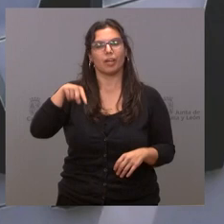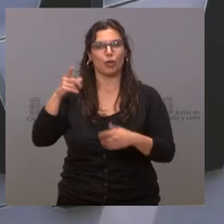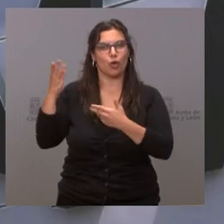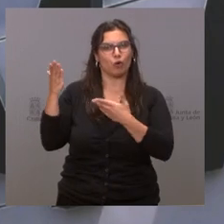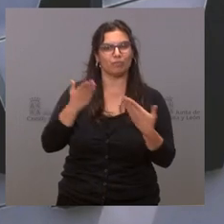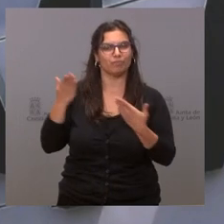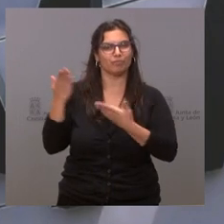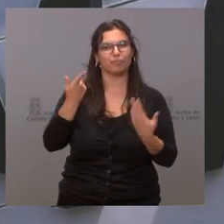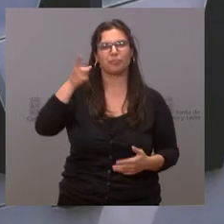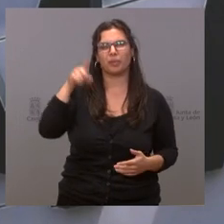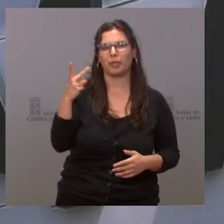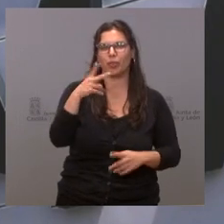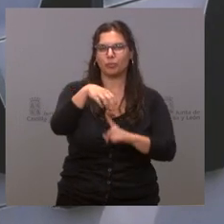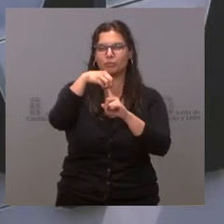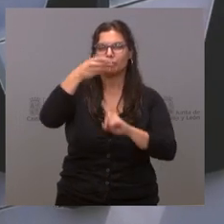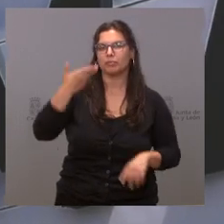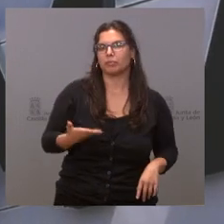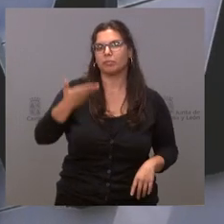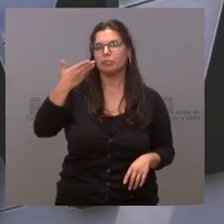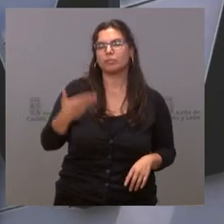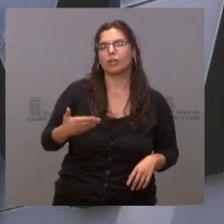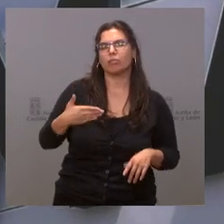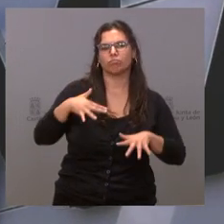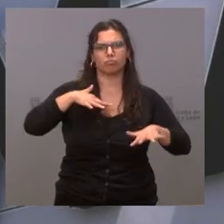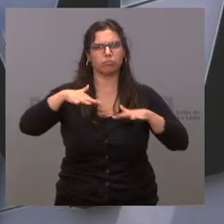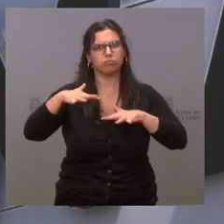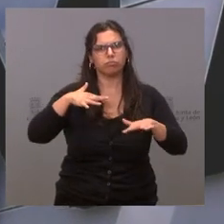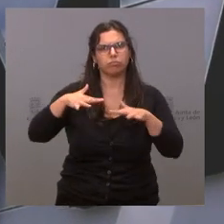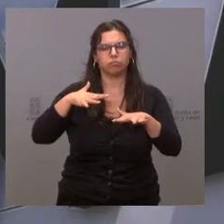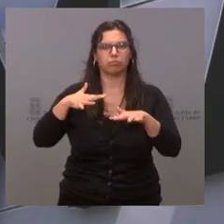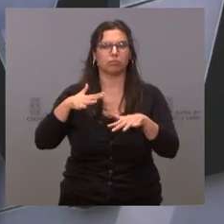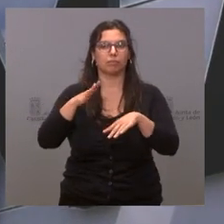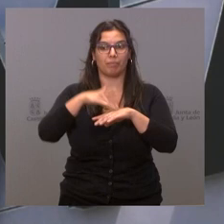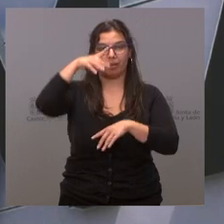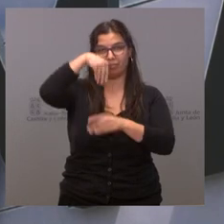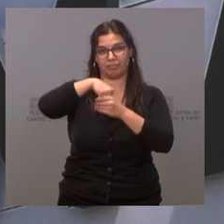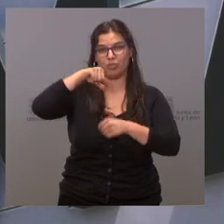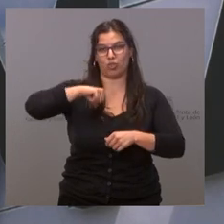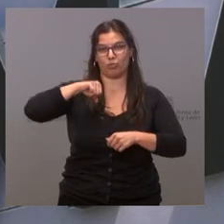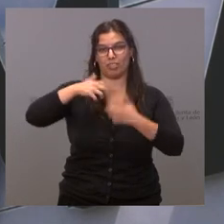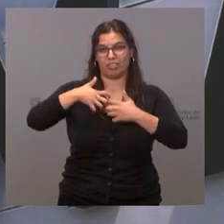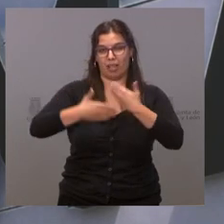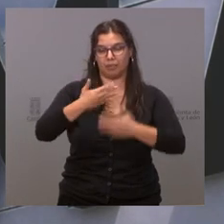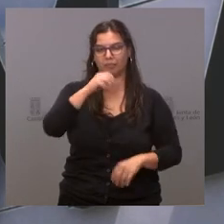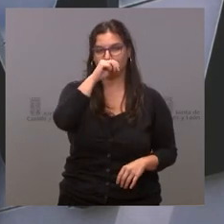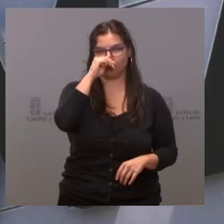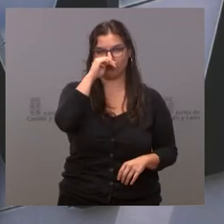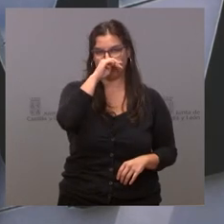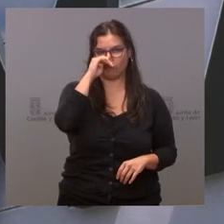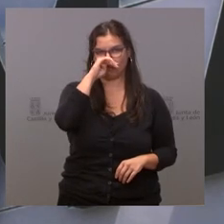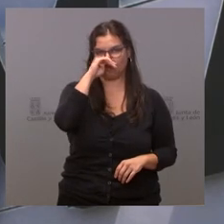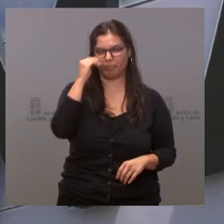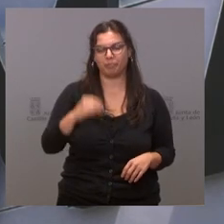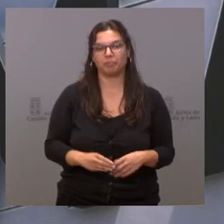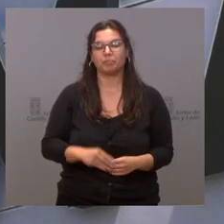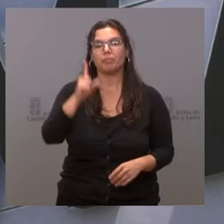elementos agentes activos primordiales de este hospital de salamanca quiero agradecer